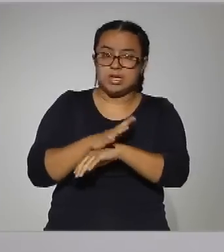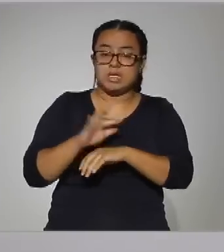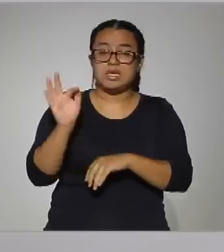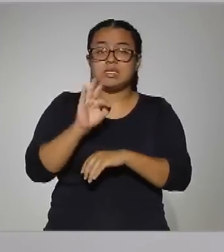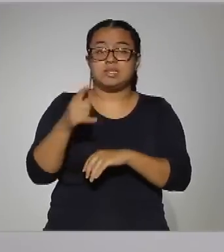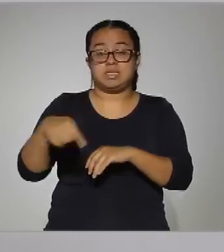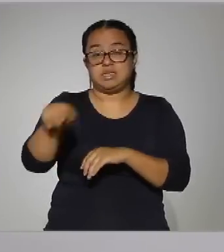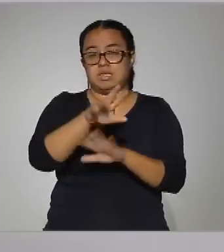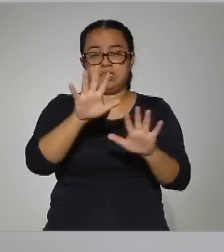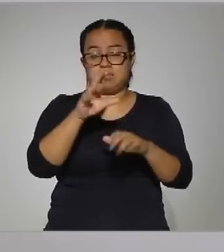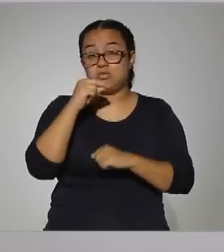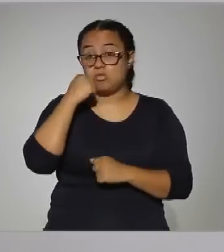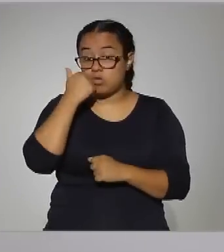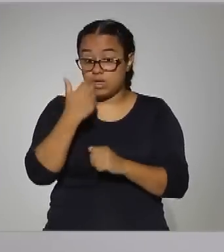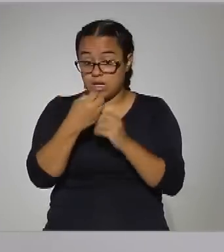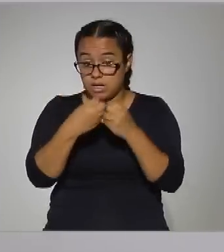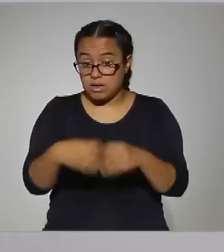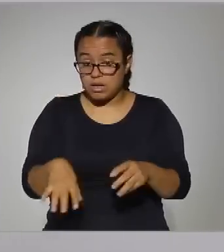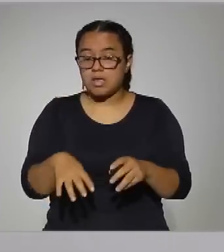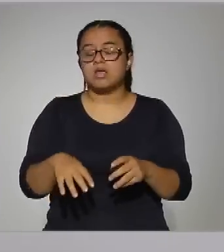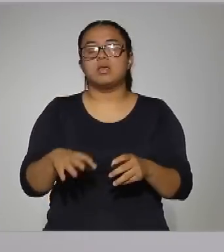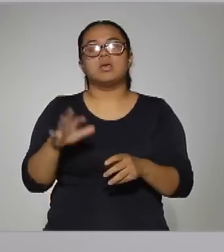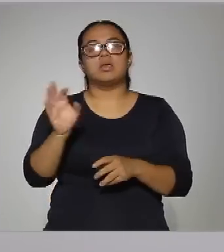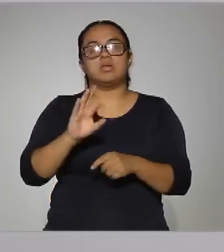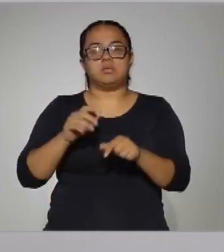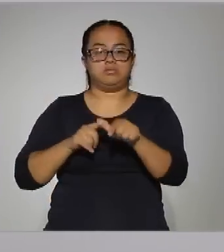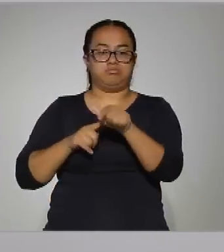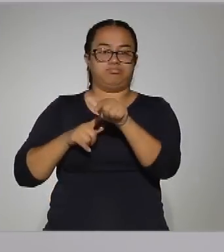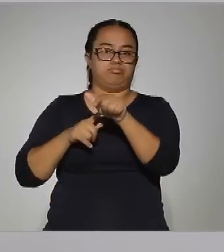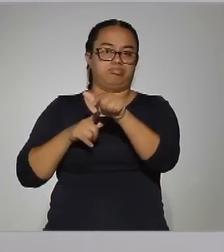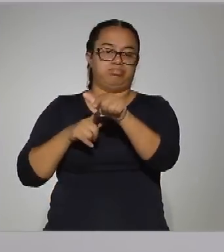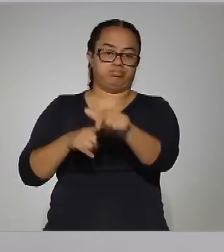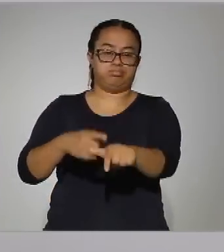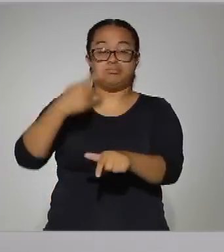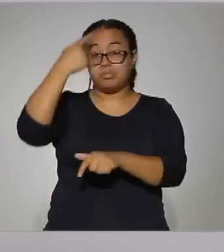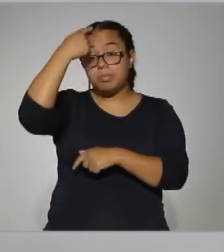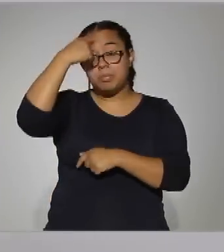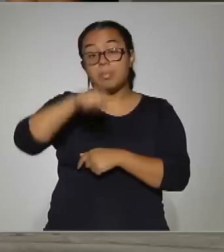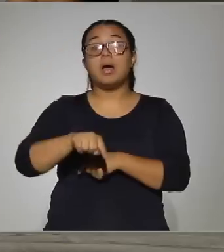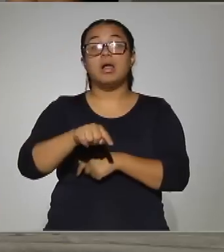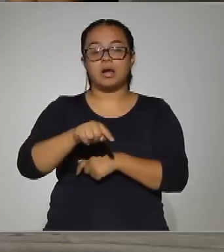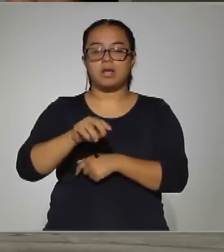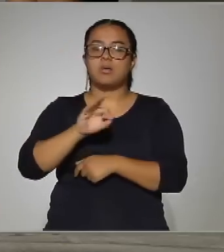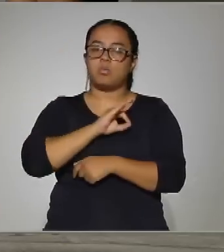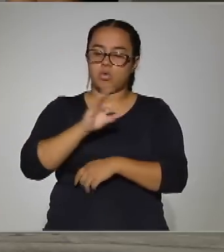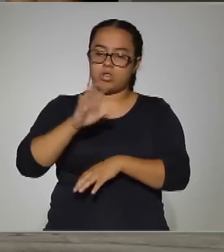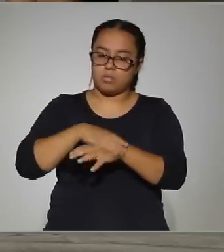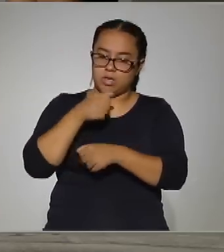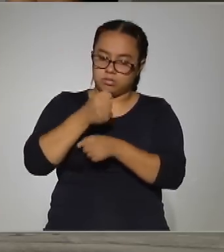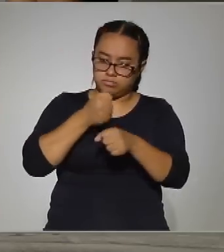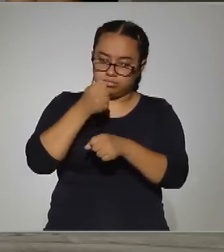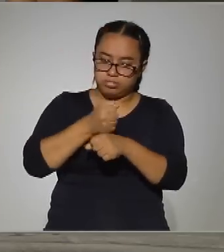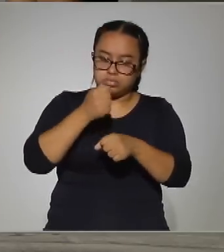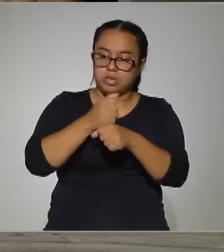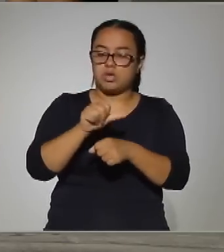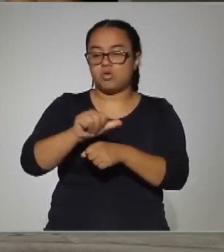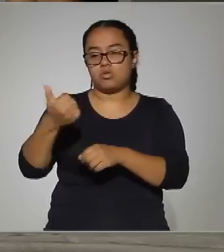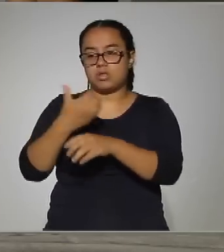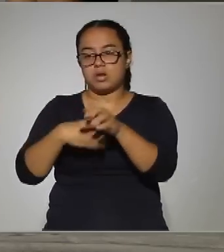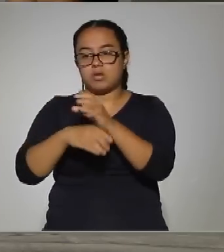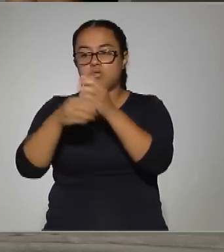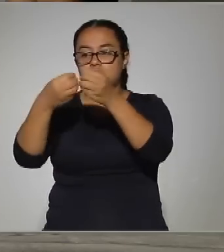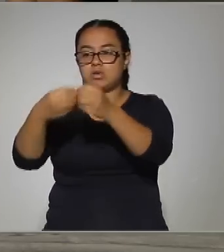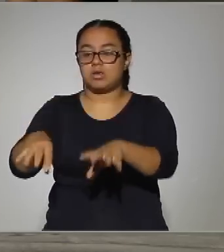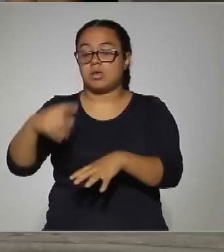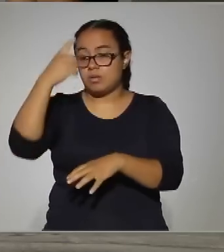quiere perder pueda quedar develado, para que entonces pueda quedar la posibilidad de que se trabaje y algo de eso se pierda, para que se pueda ganar